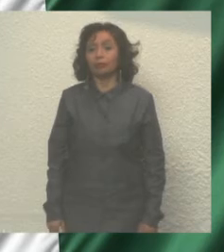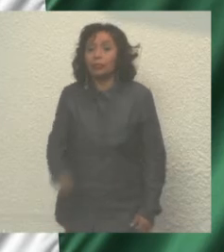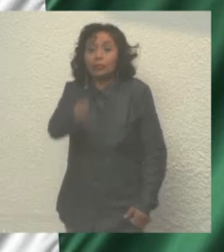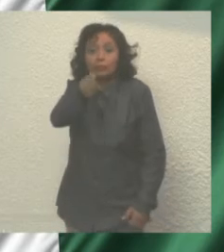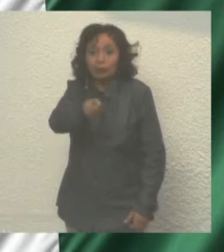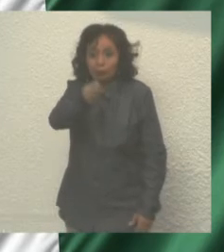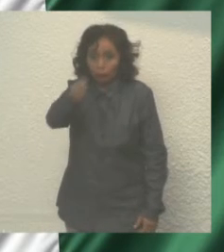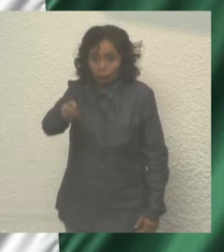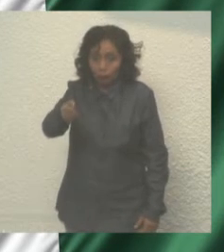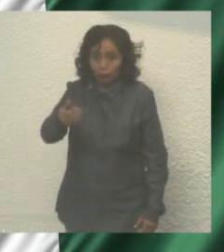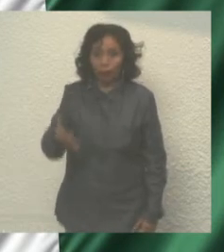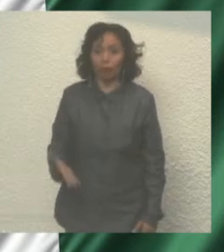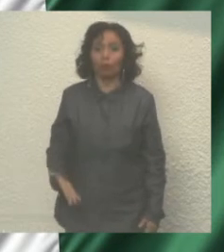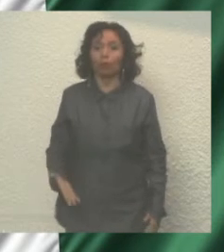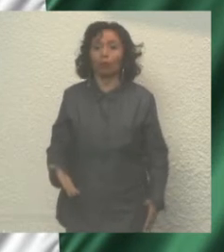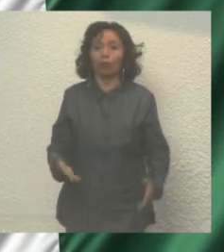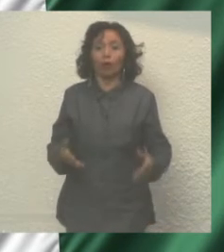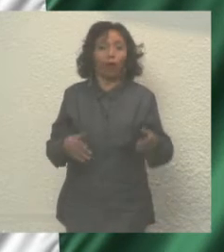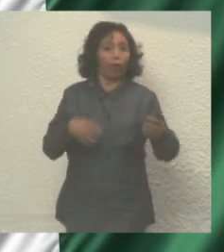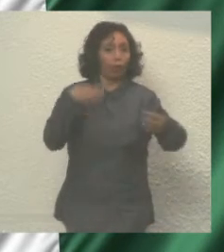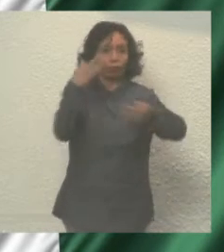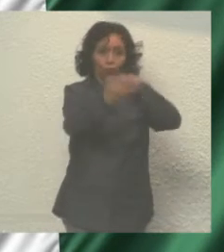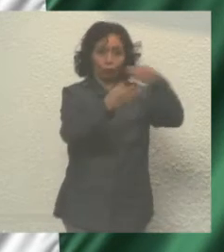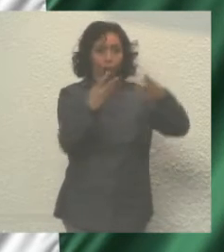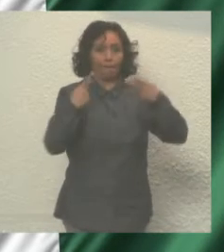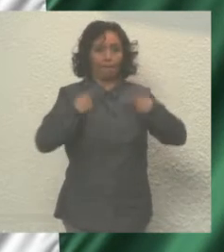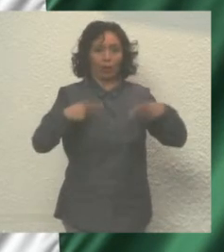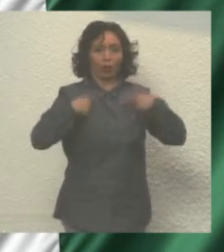Saludo a los señores dignatarios mayas.